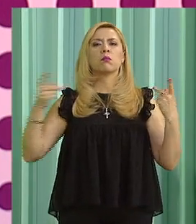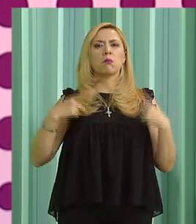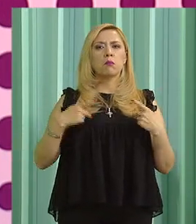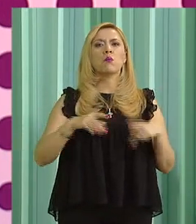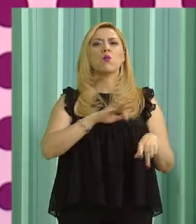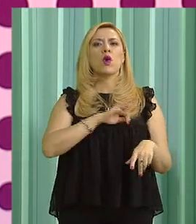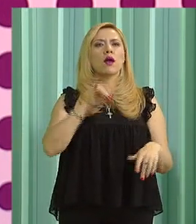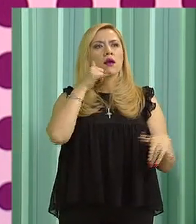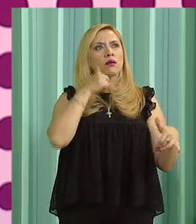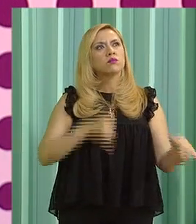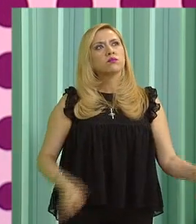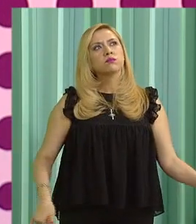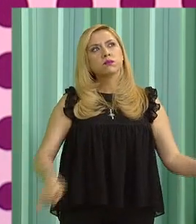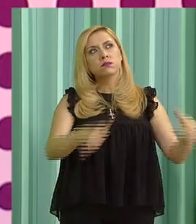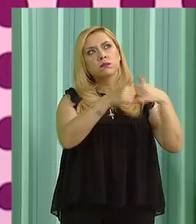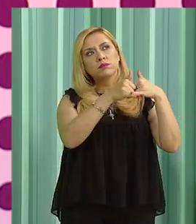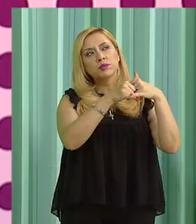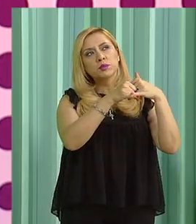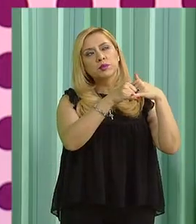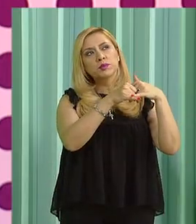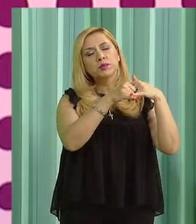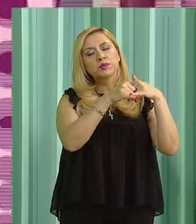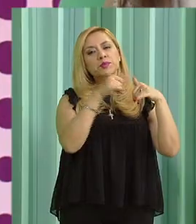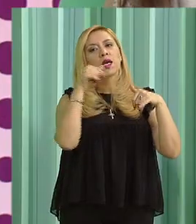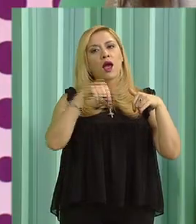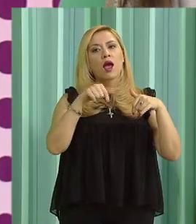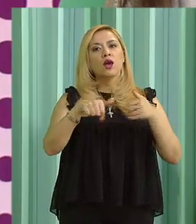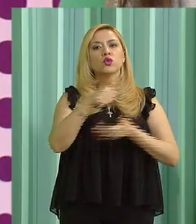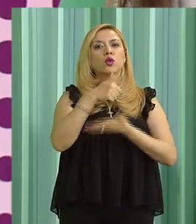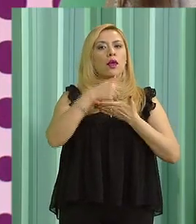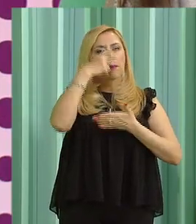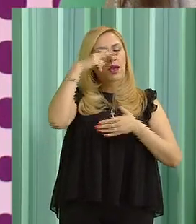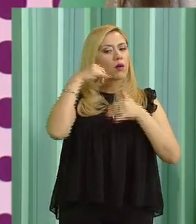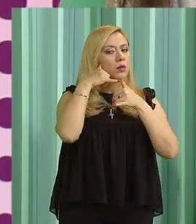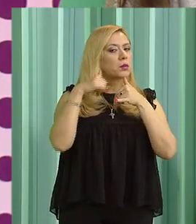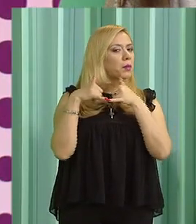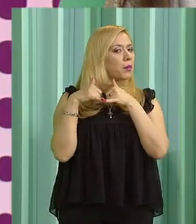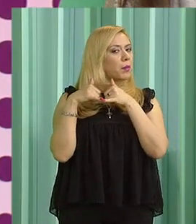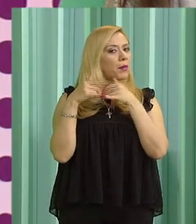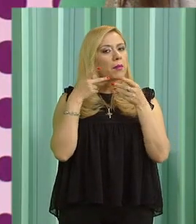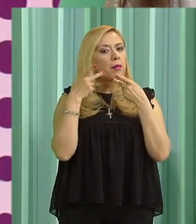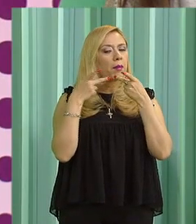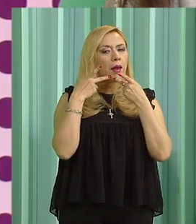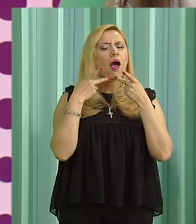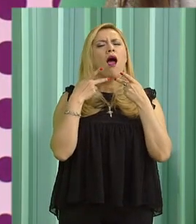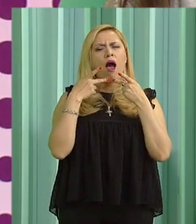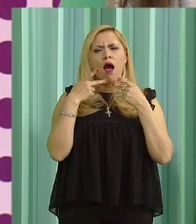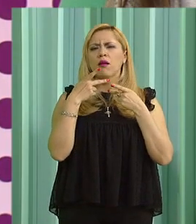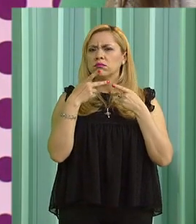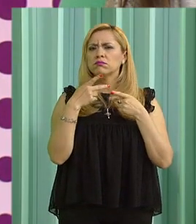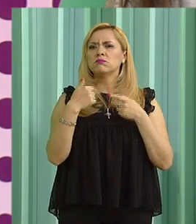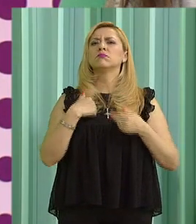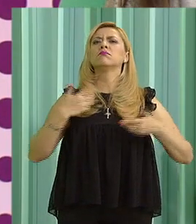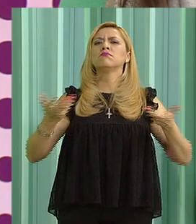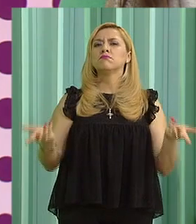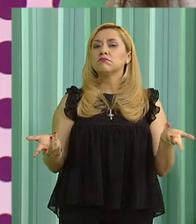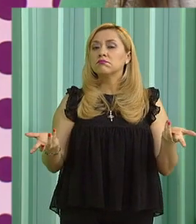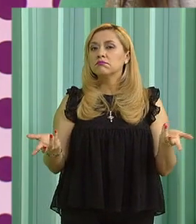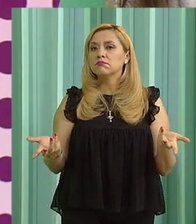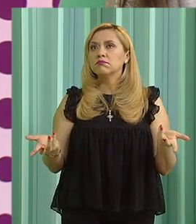pueden comunicar directamente con la oficina de ACNUR aquí en la Ciudad de México desde cualquier punto del país. Y nosotros, nuestra misión